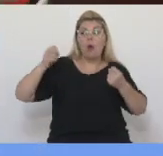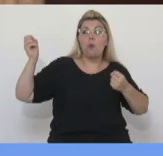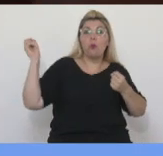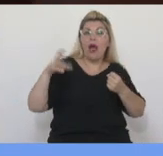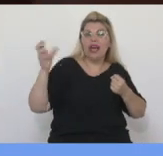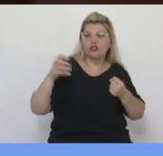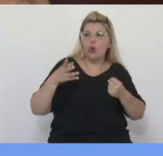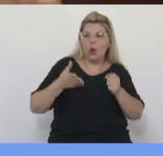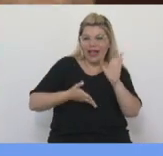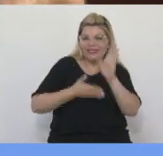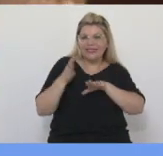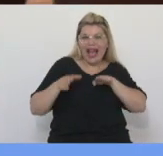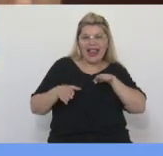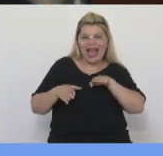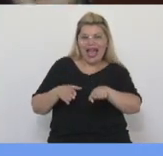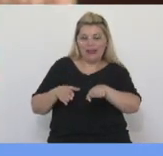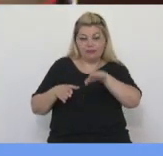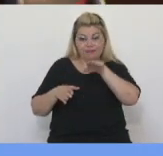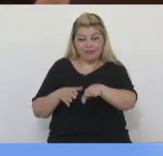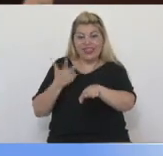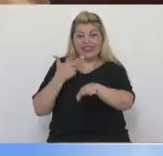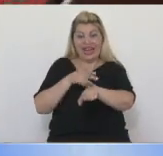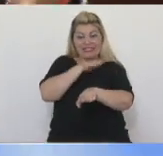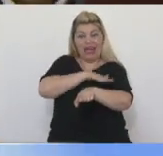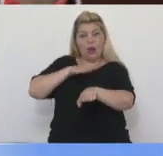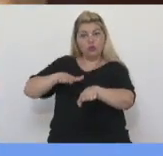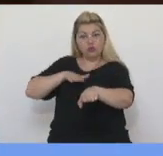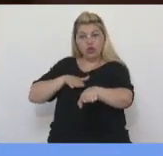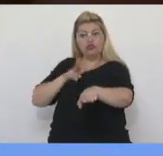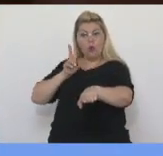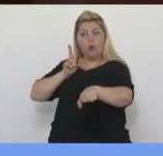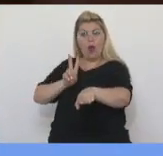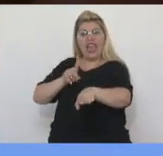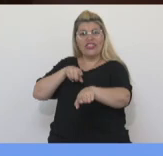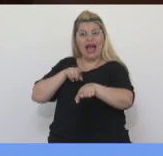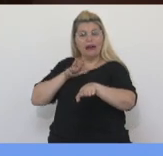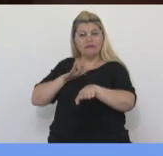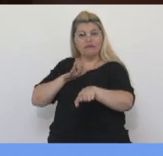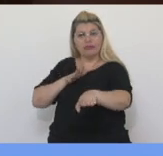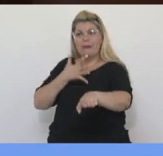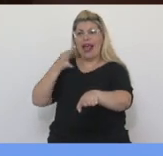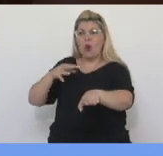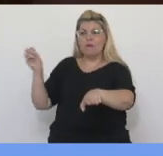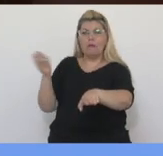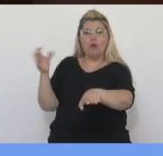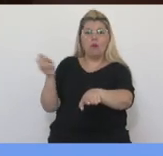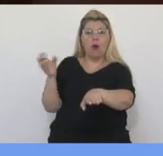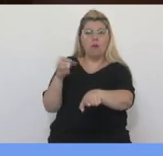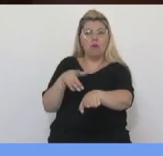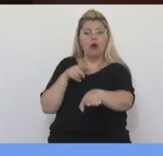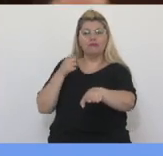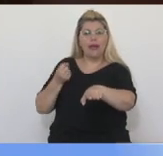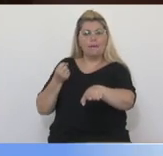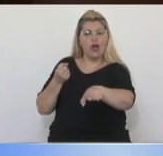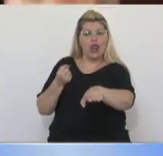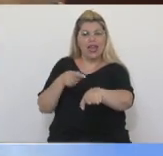con custodia tres autos de custodia de civiles militantes que van cuidando que pueda cumplir el servicio estos camiones que